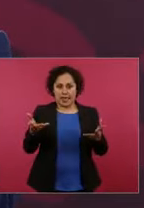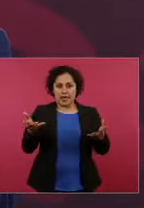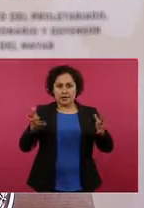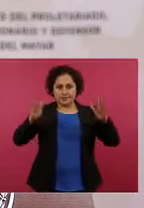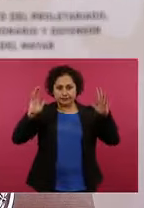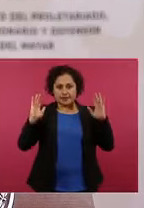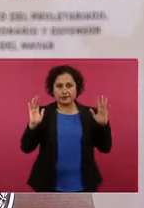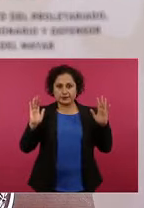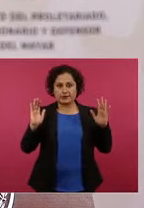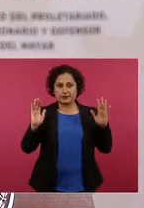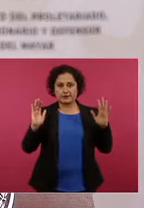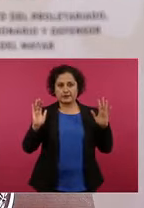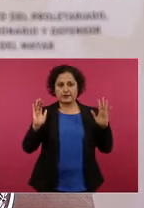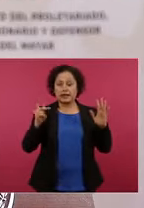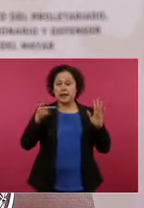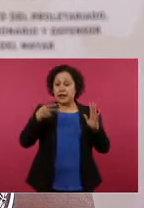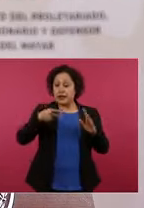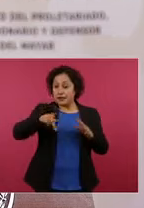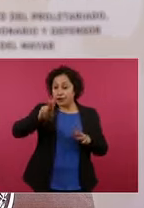pero